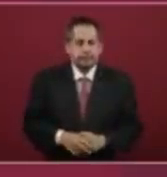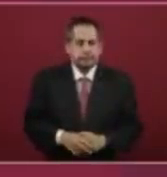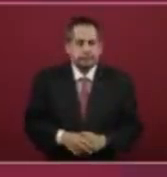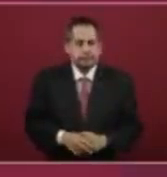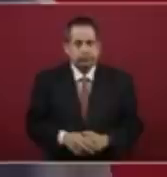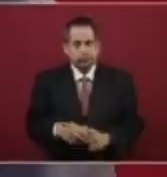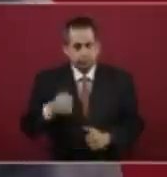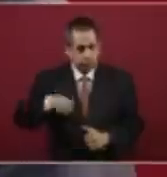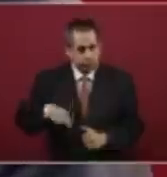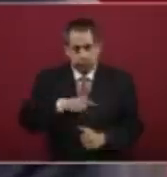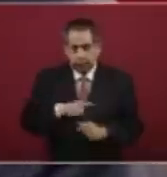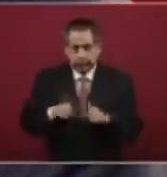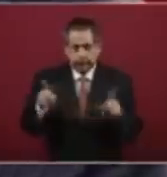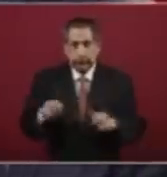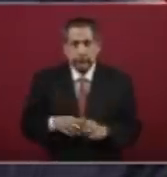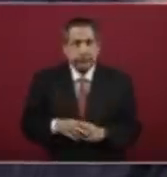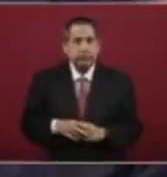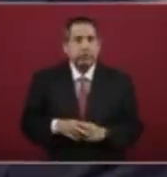Nosotros